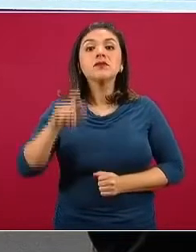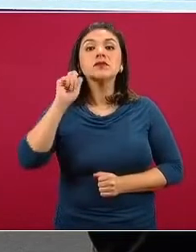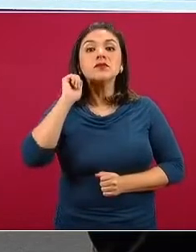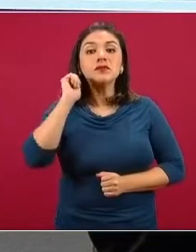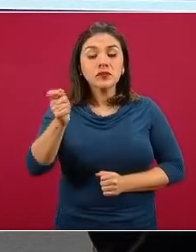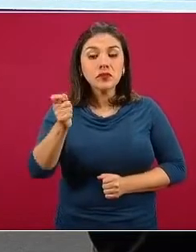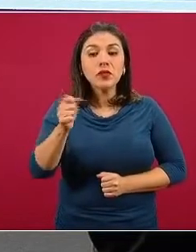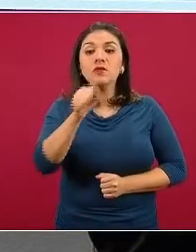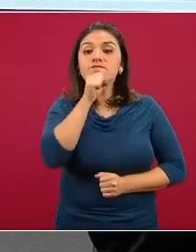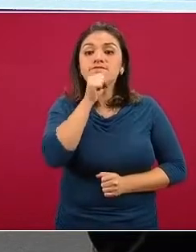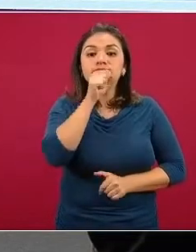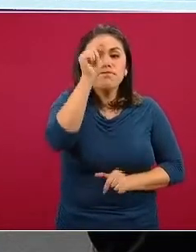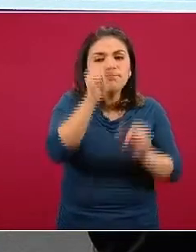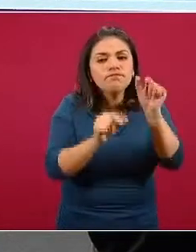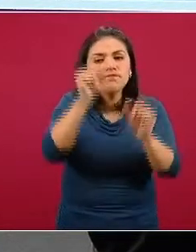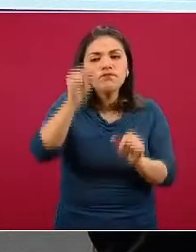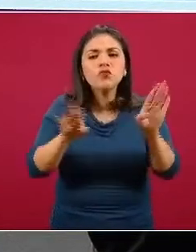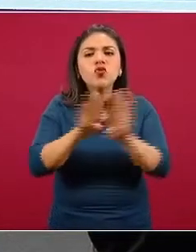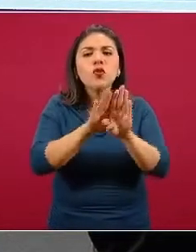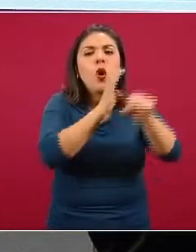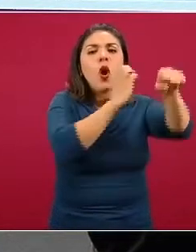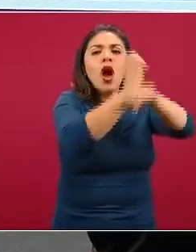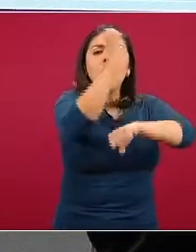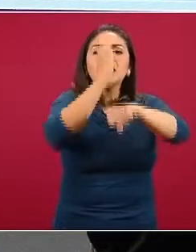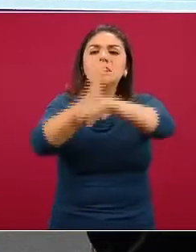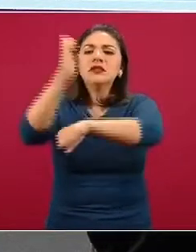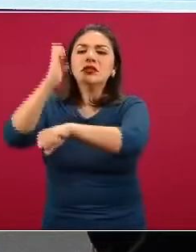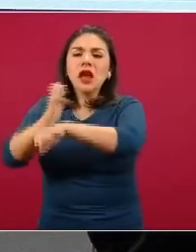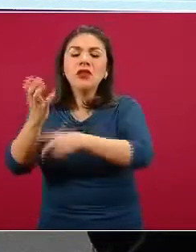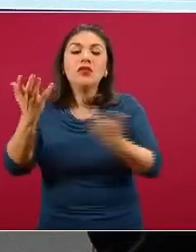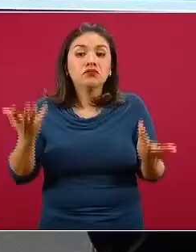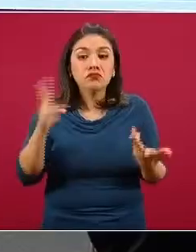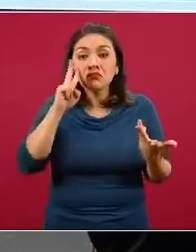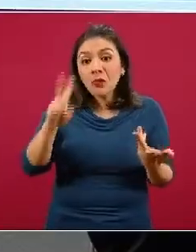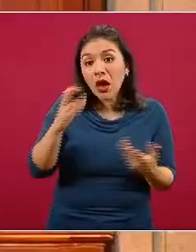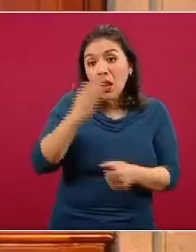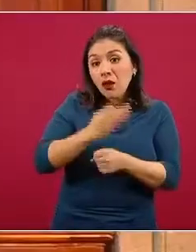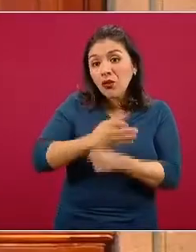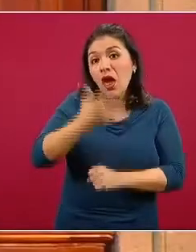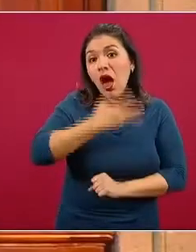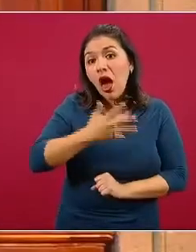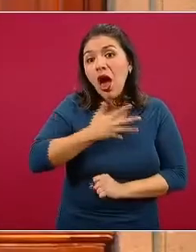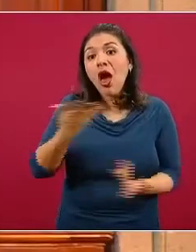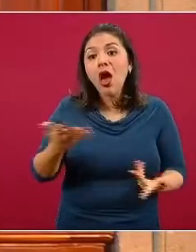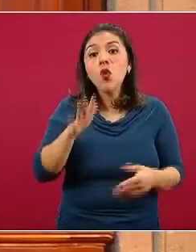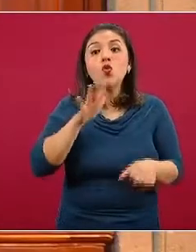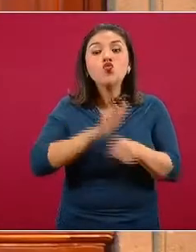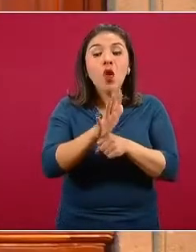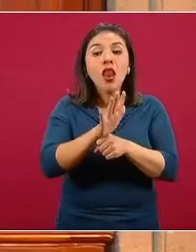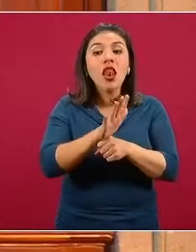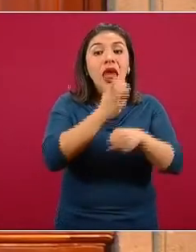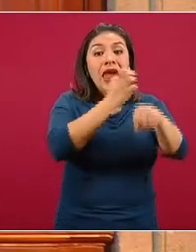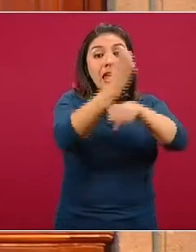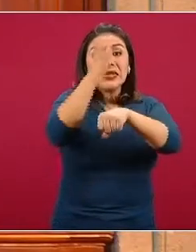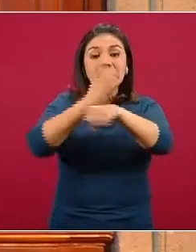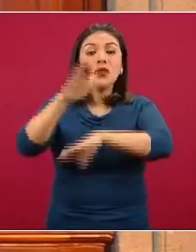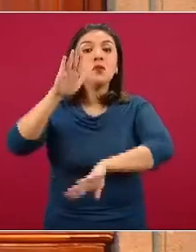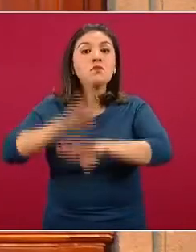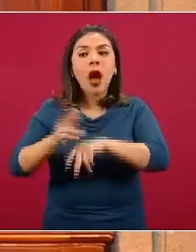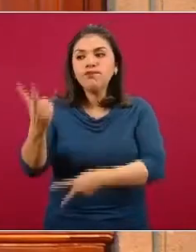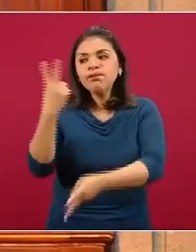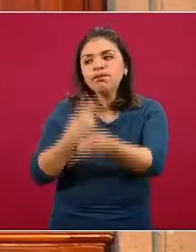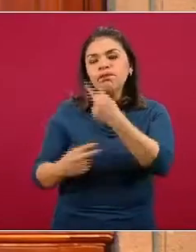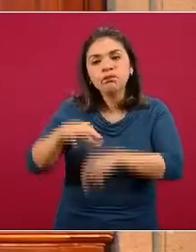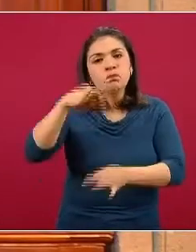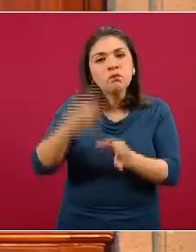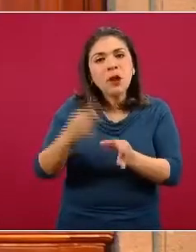distribuidos este avance en cada una de las entidades federativas, y entonces aquí podemos ver cuáles son las entidades que se han acercado más